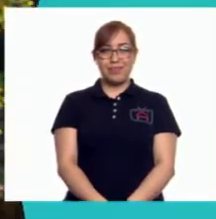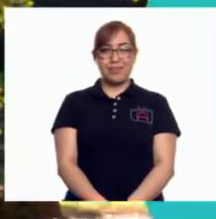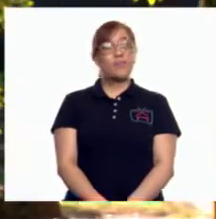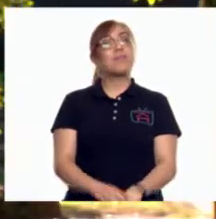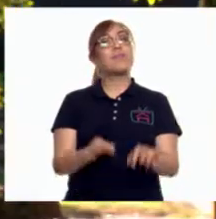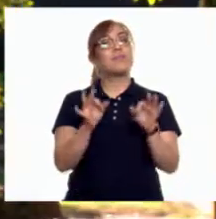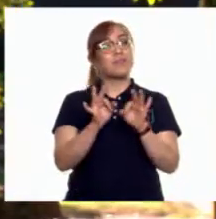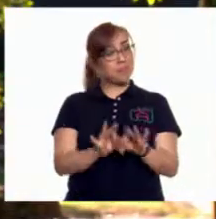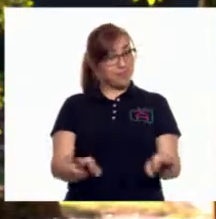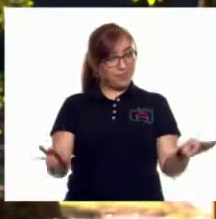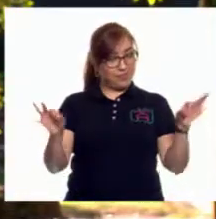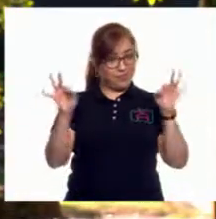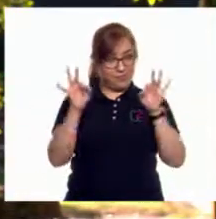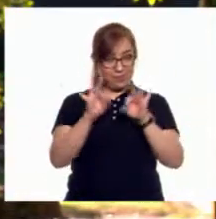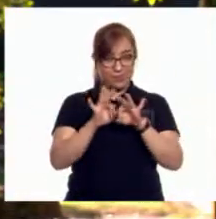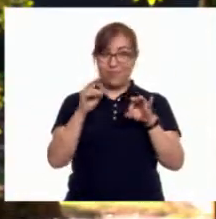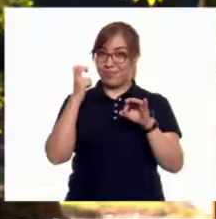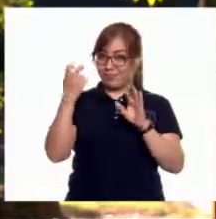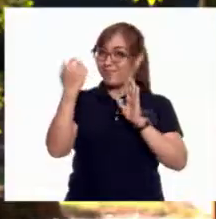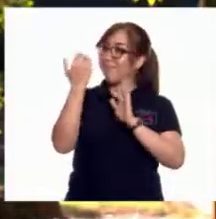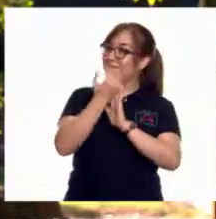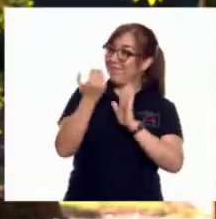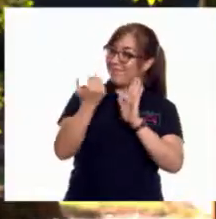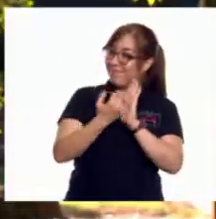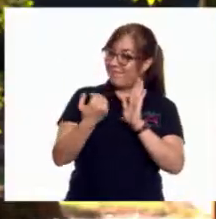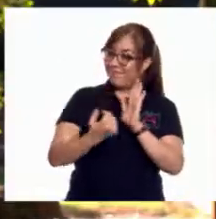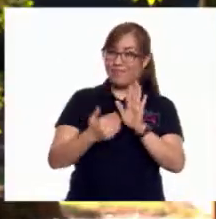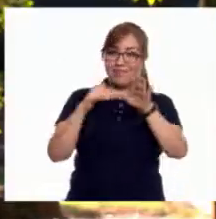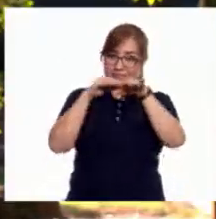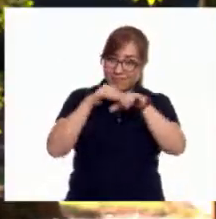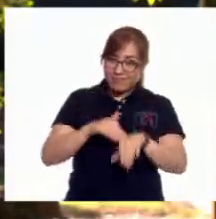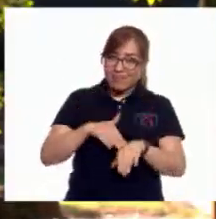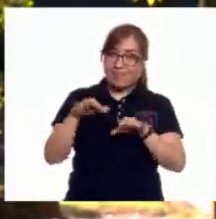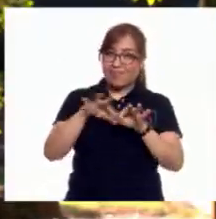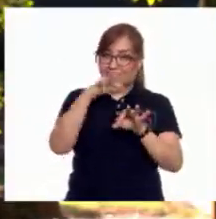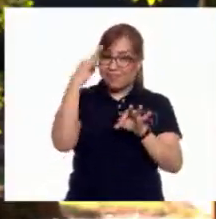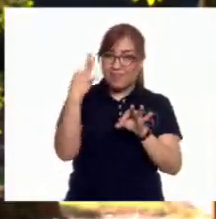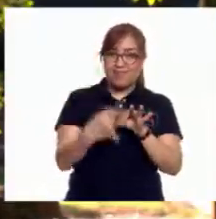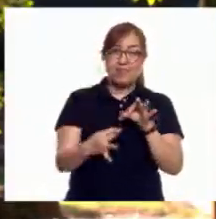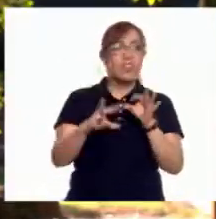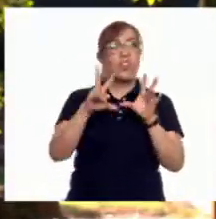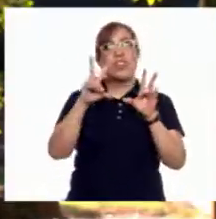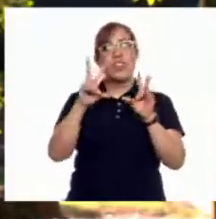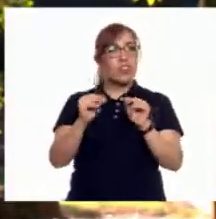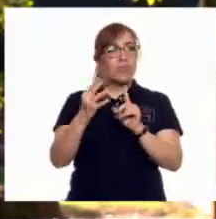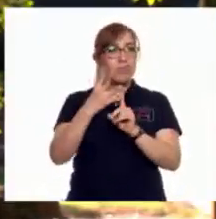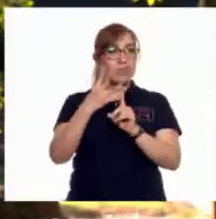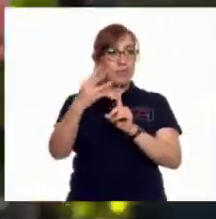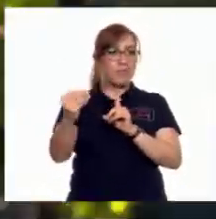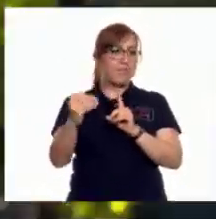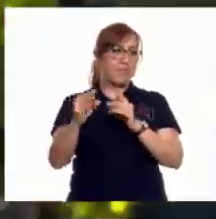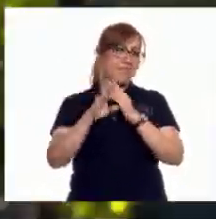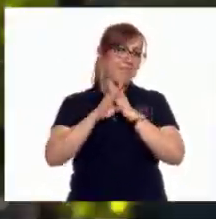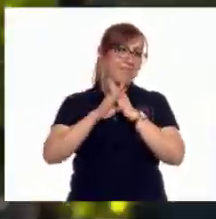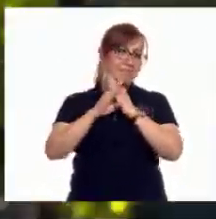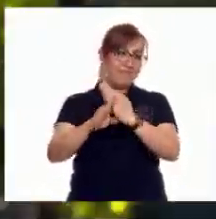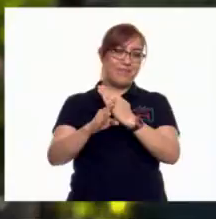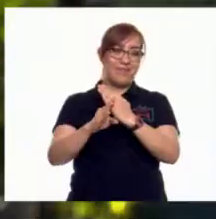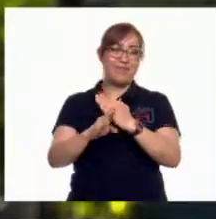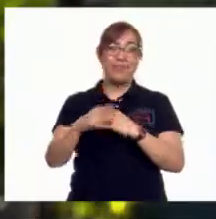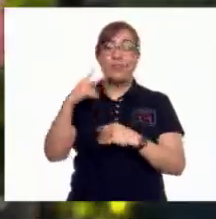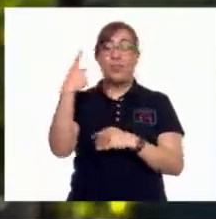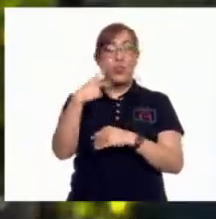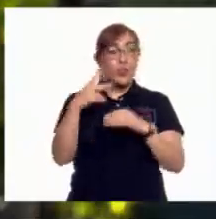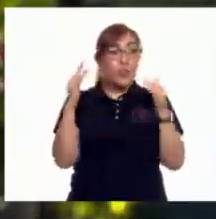Es muy importante continuar con las recomendaciones para evitar contagios de COVID. Trata de